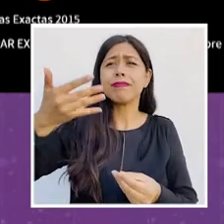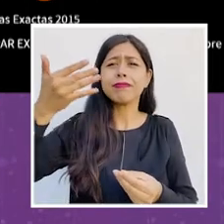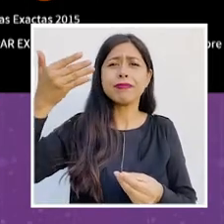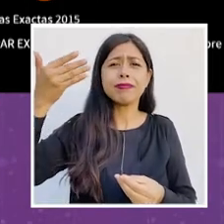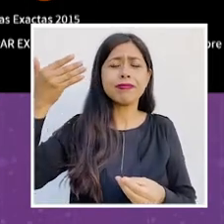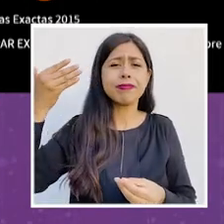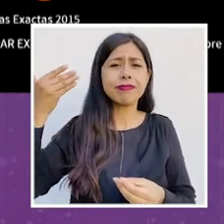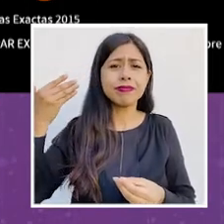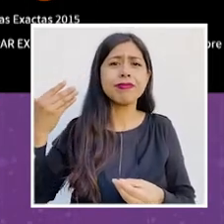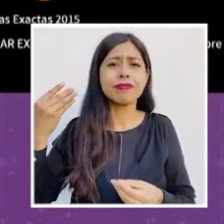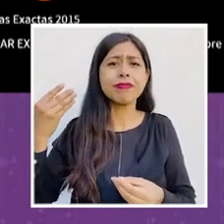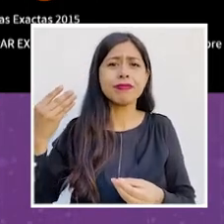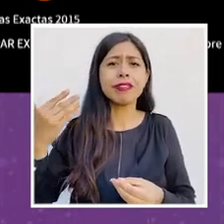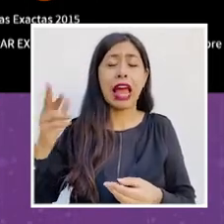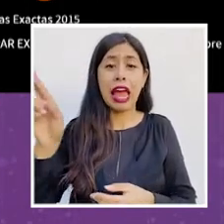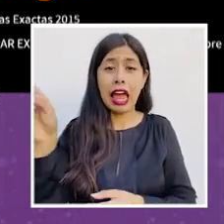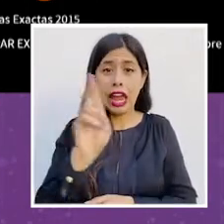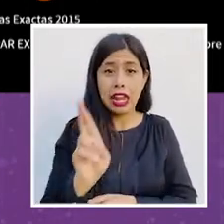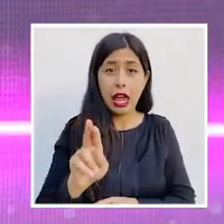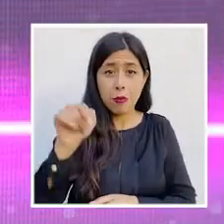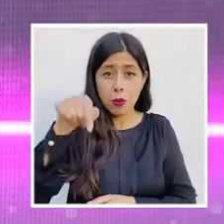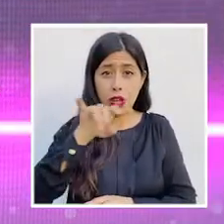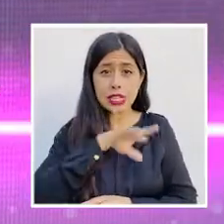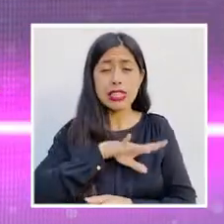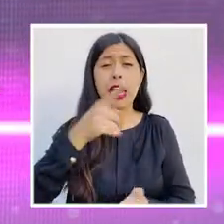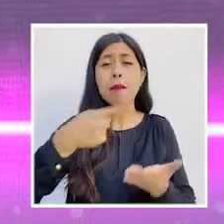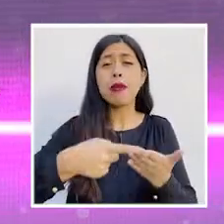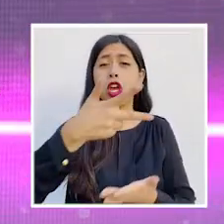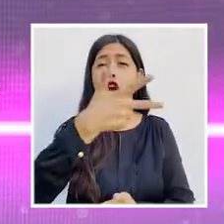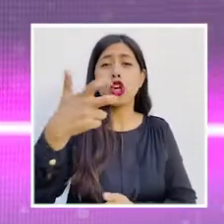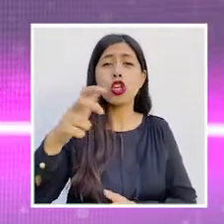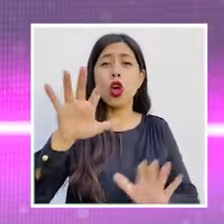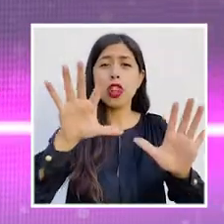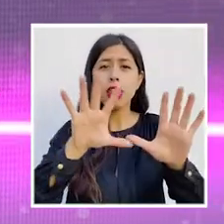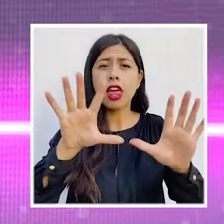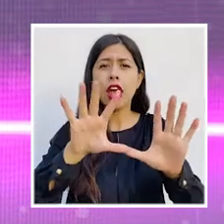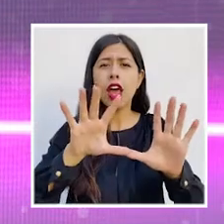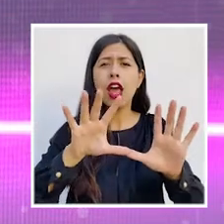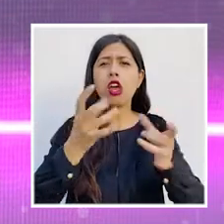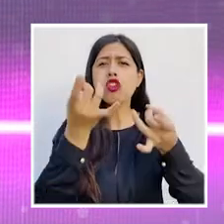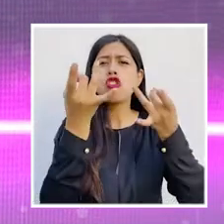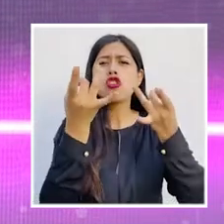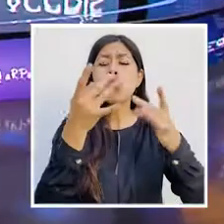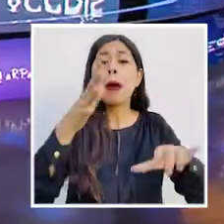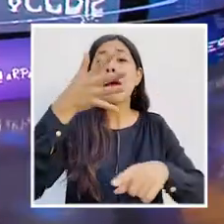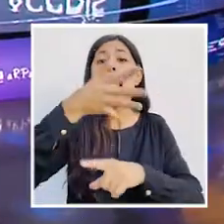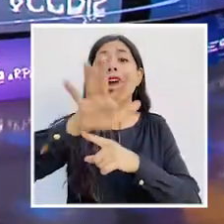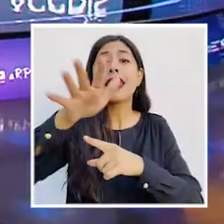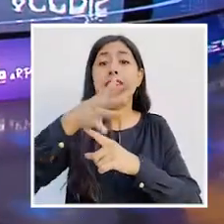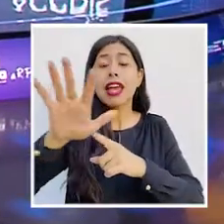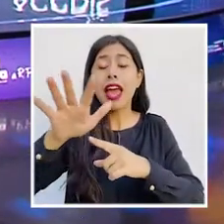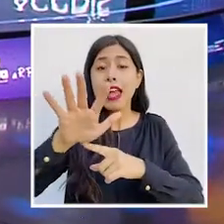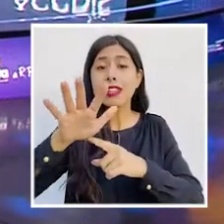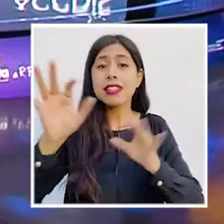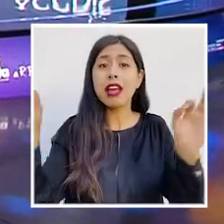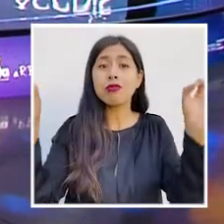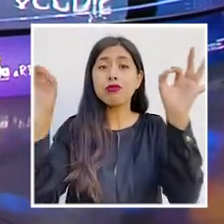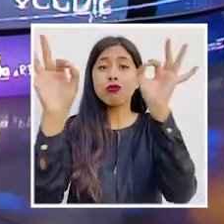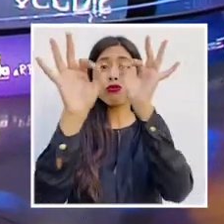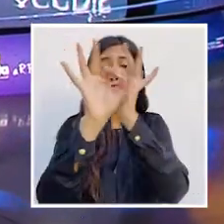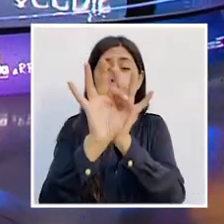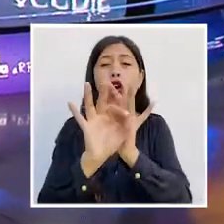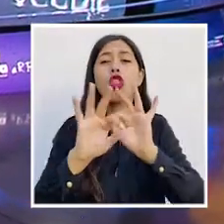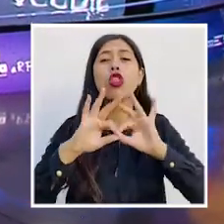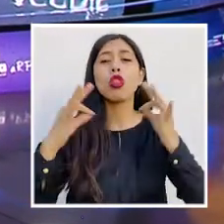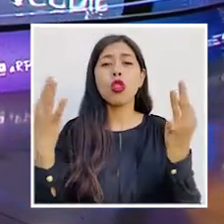desde que se establece la República de Chile en 1810 han ocurrido solamente 15